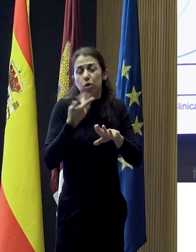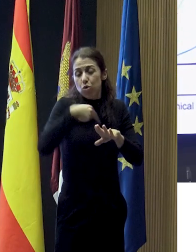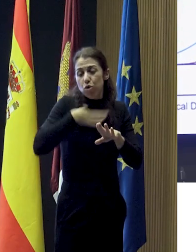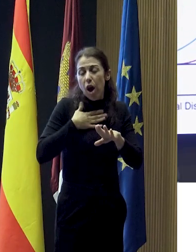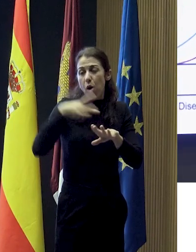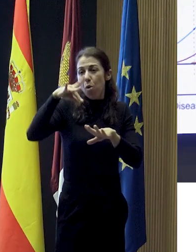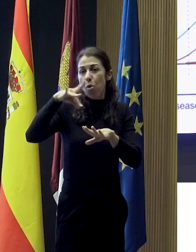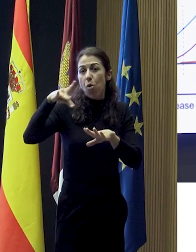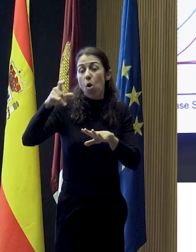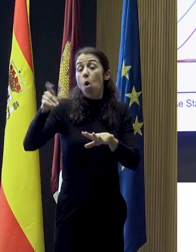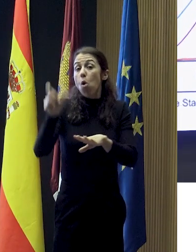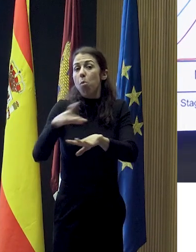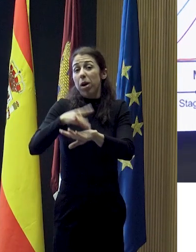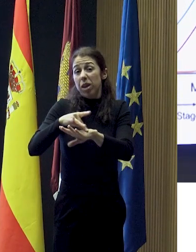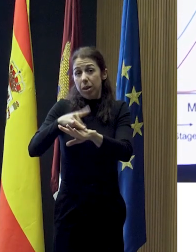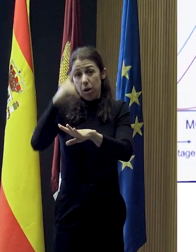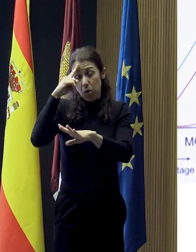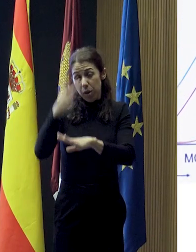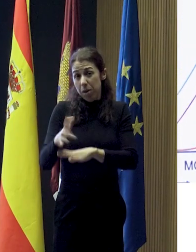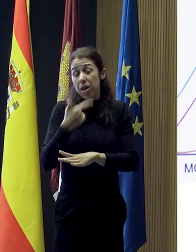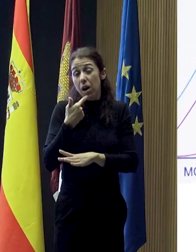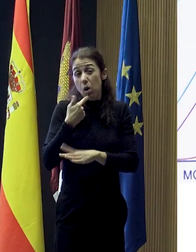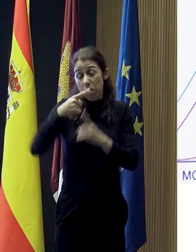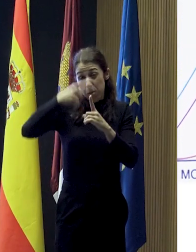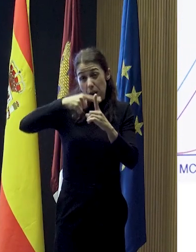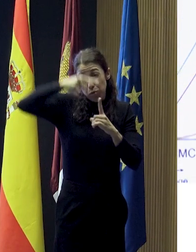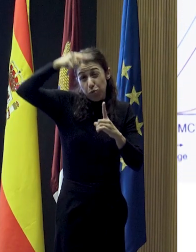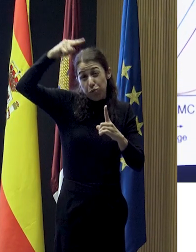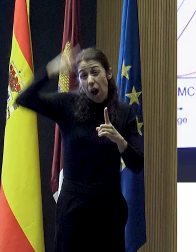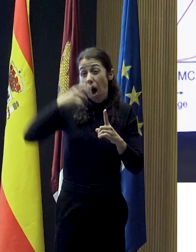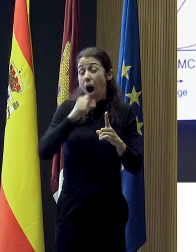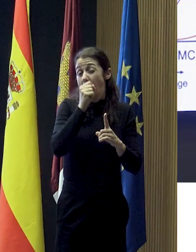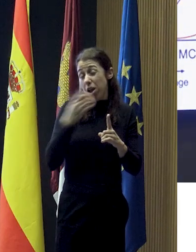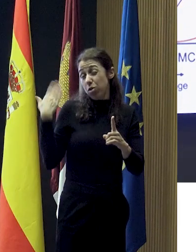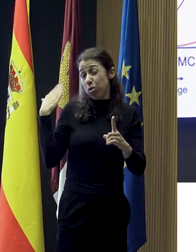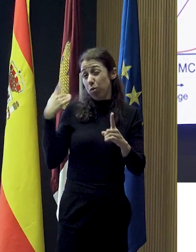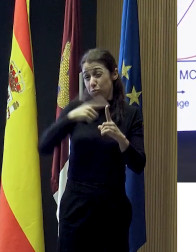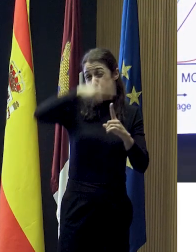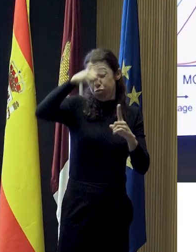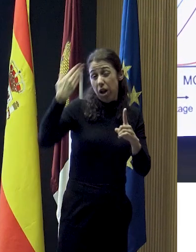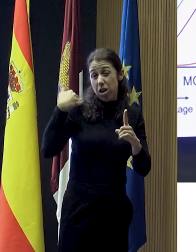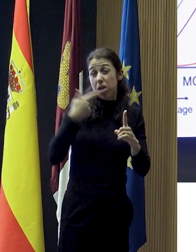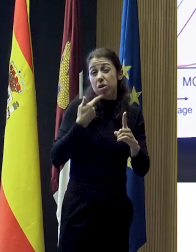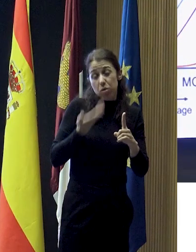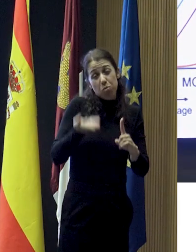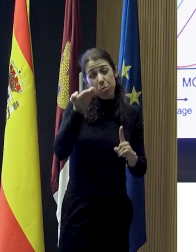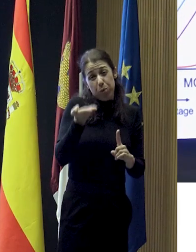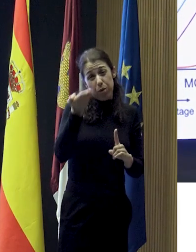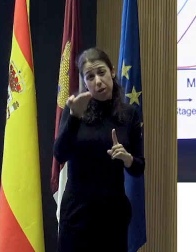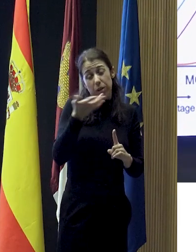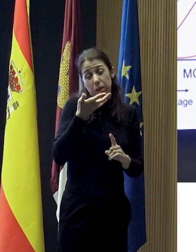ya un paciente con demencia, los niveles de amiloide ya estaban altos desde hace mucho tiempo. Y esto es